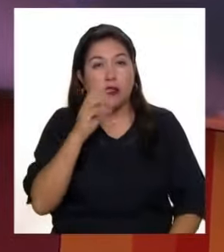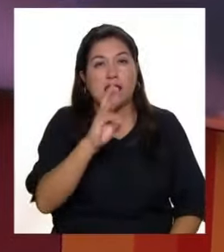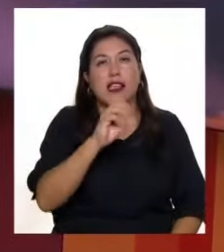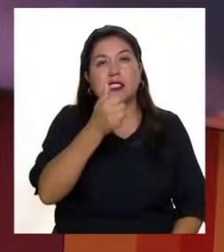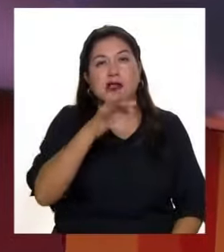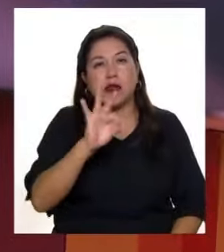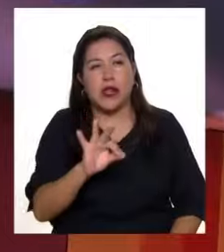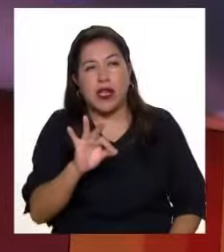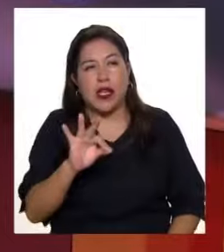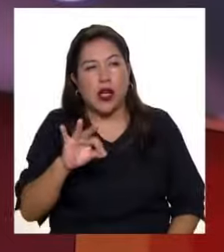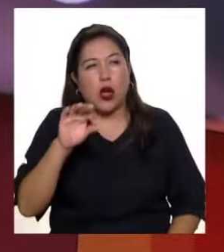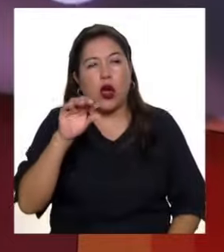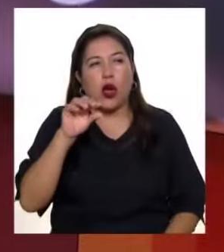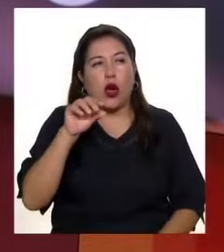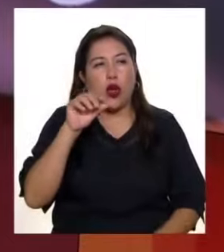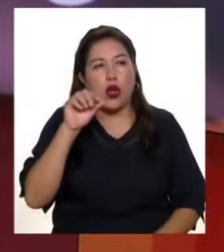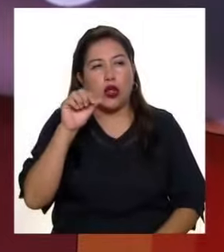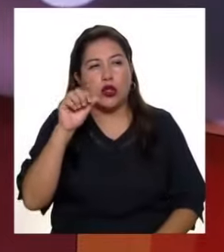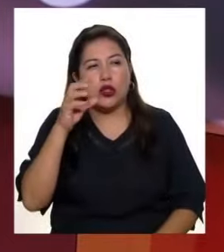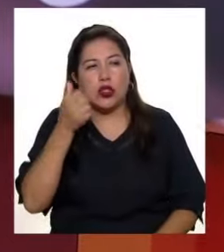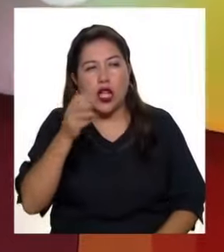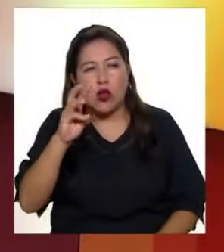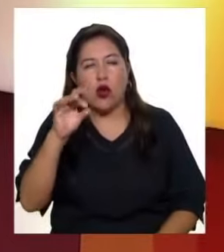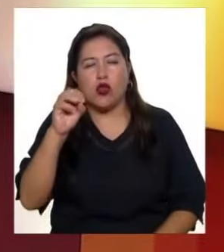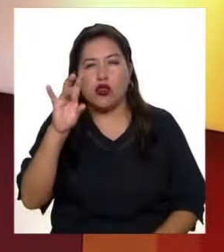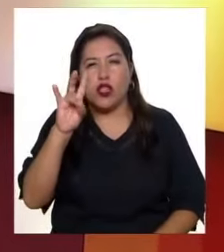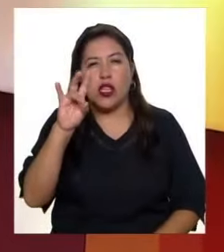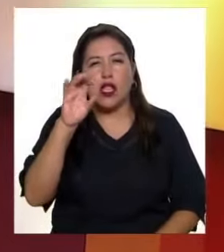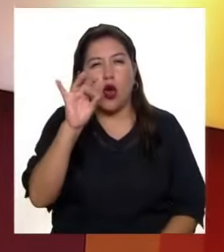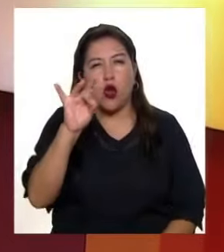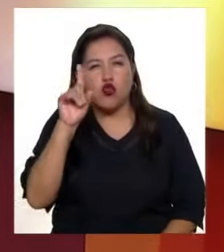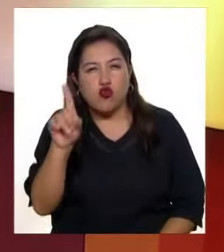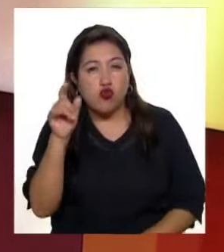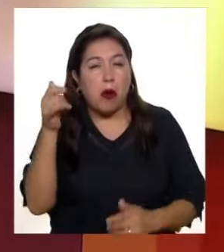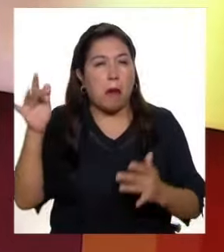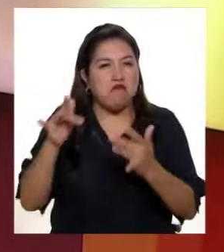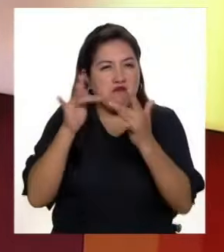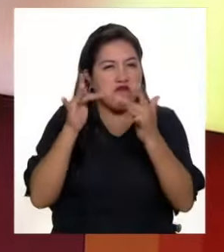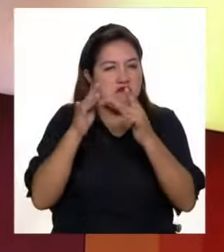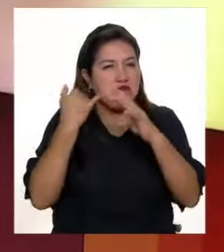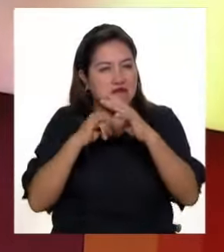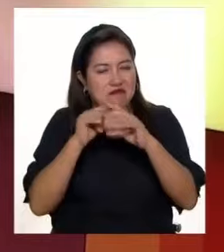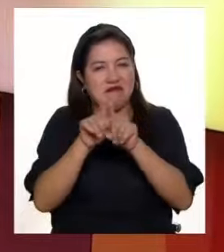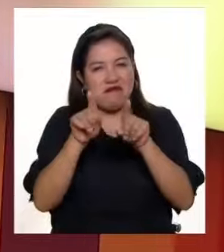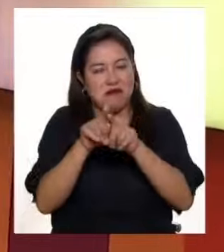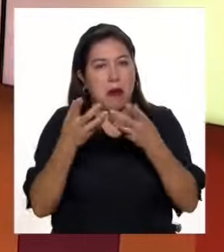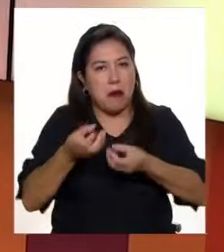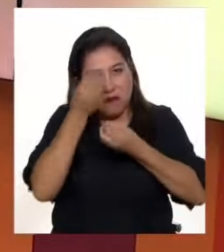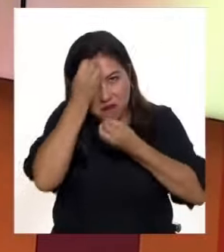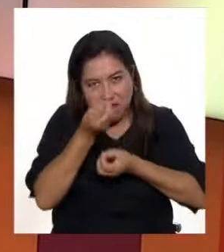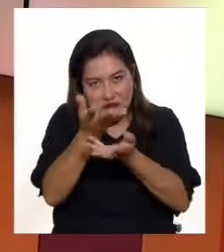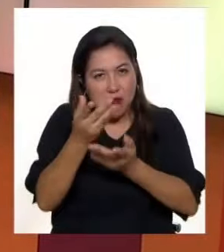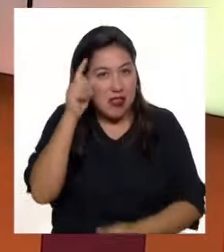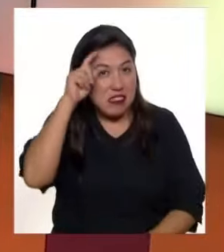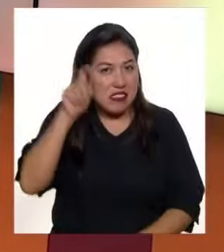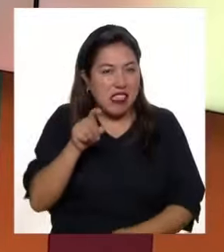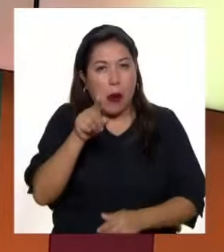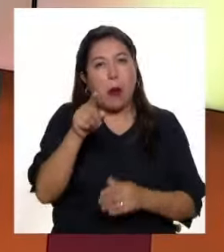y al 619-0781 o, por supuesto, por las redes sociales, donde nos conectaremos con usted para darle un sabio consejo de